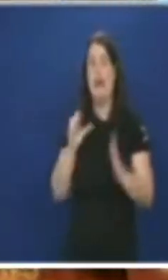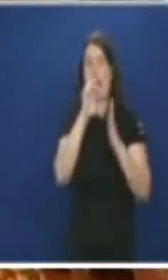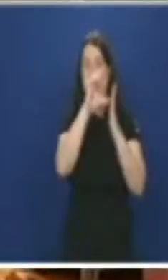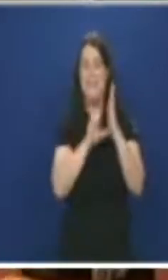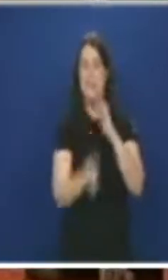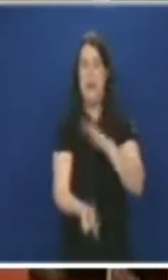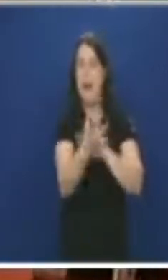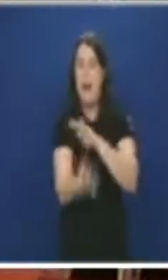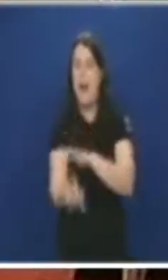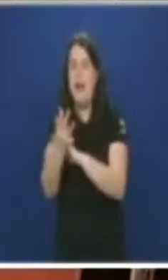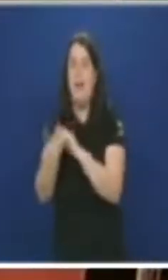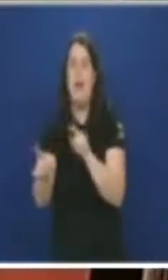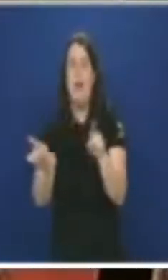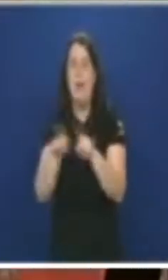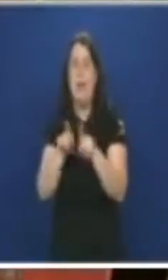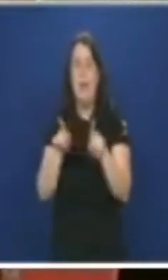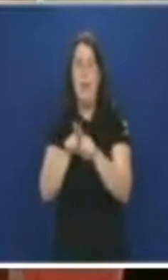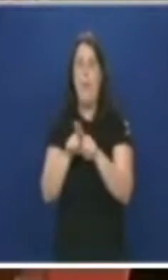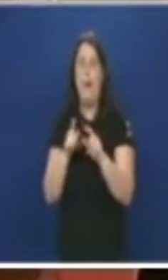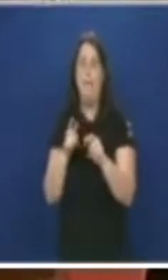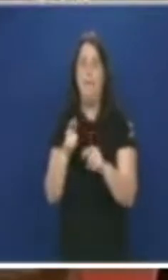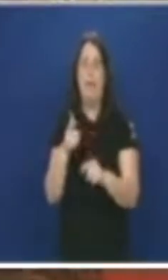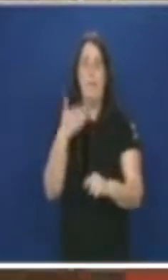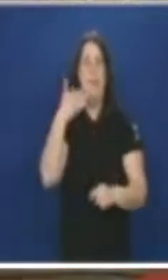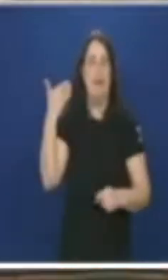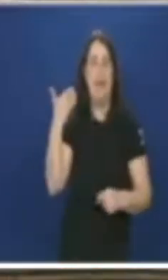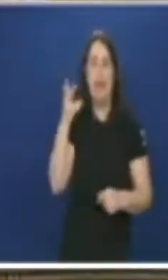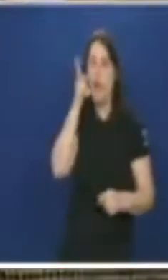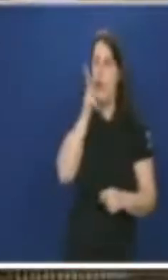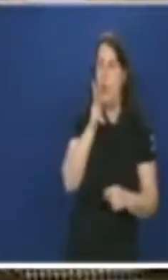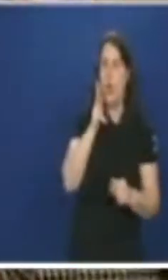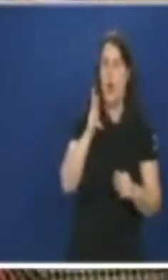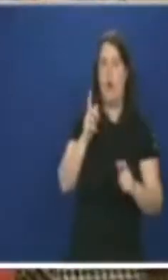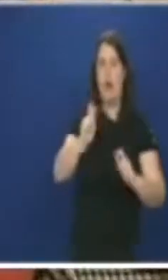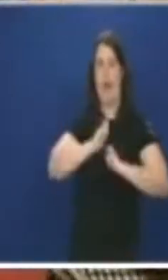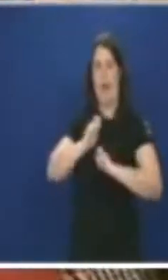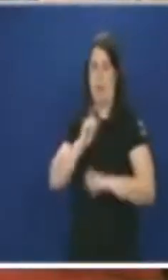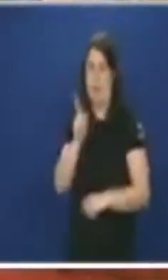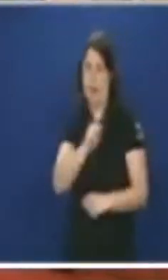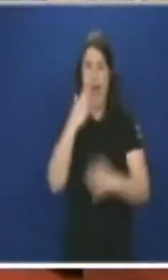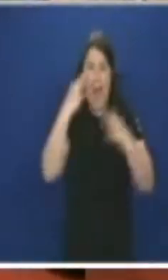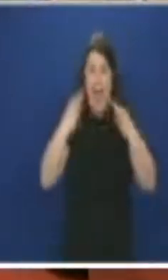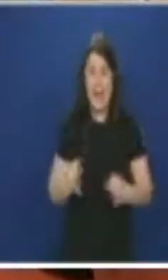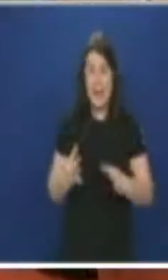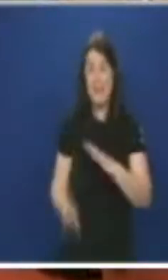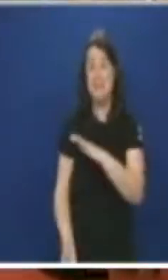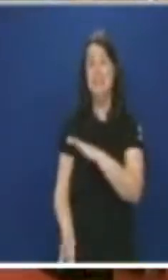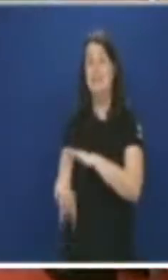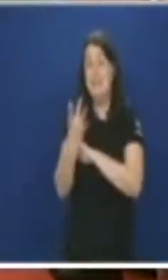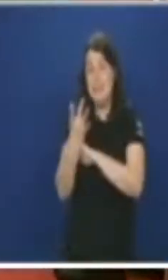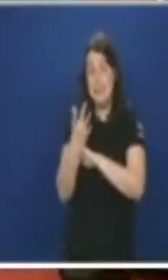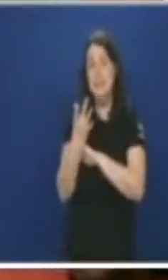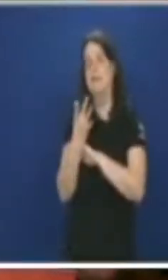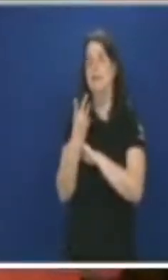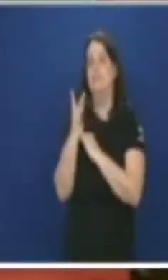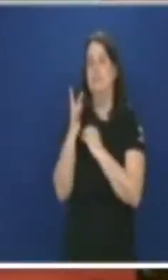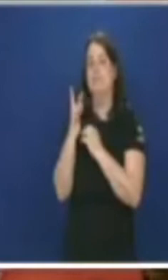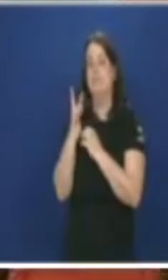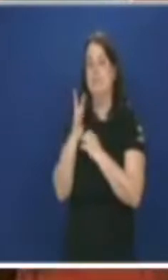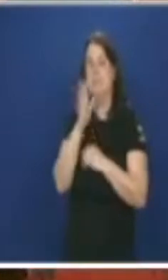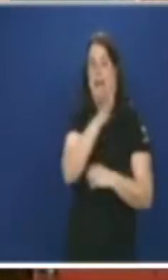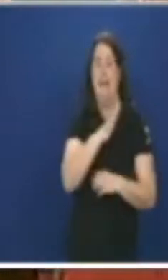como concesión ou privilexio, senón que forman unha parte constituinte do Estado